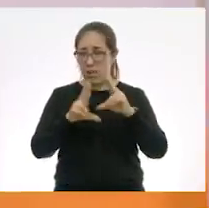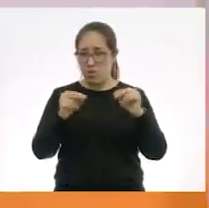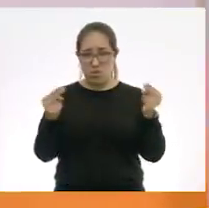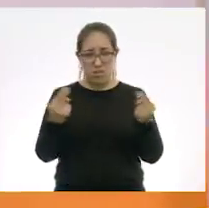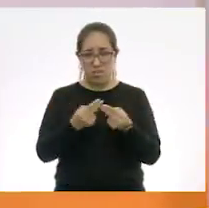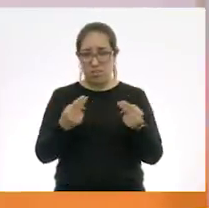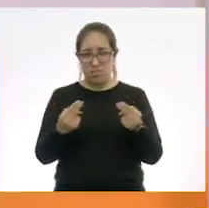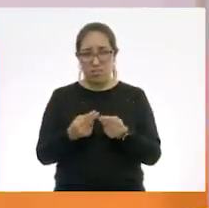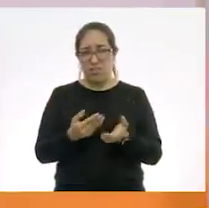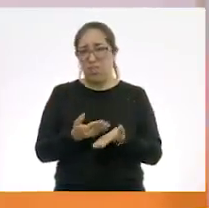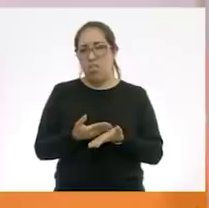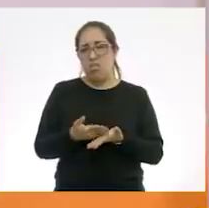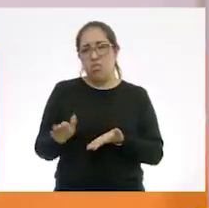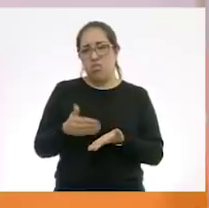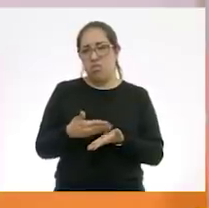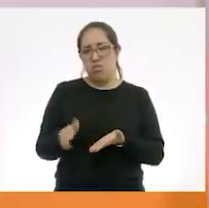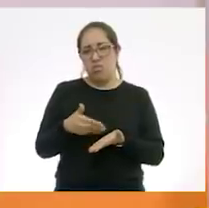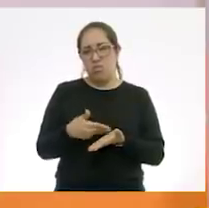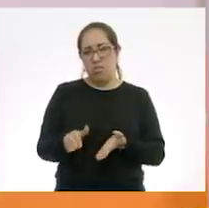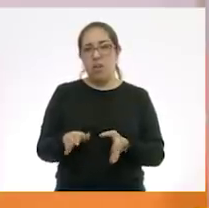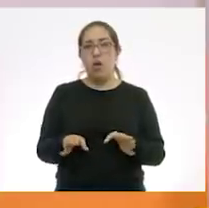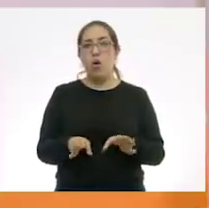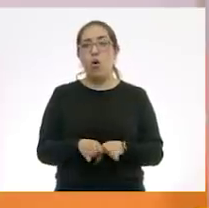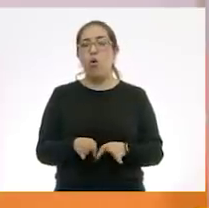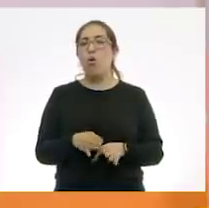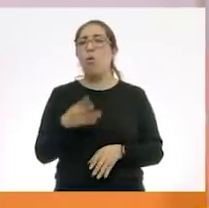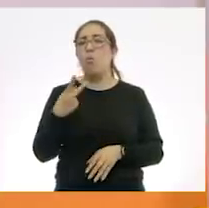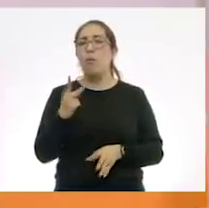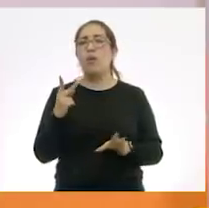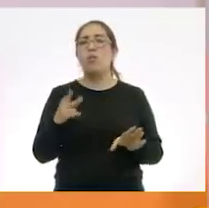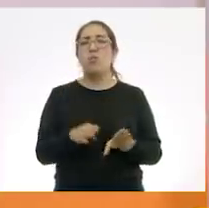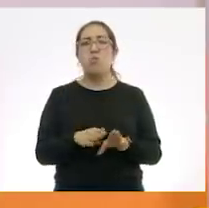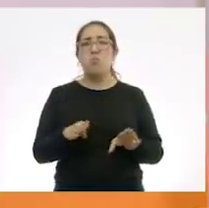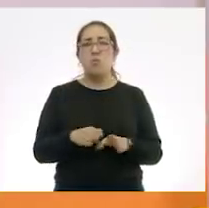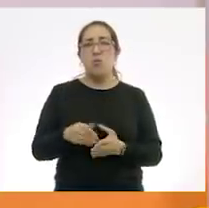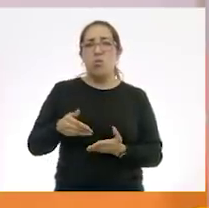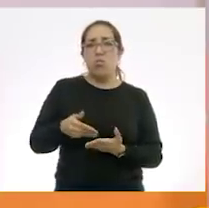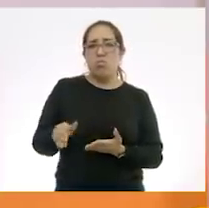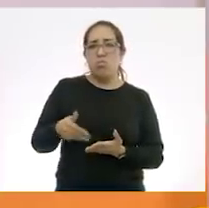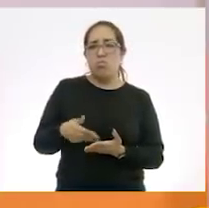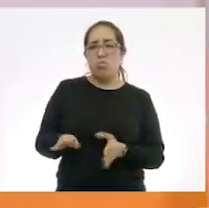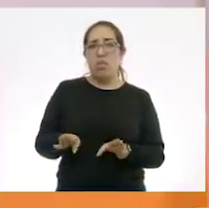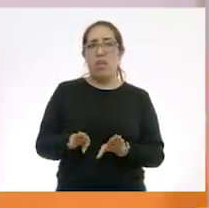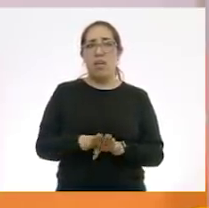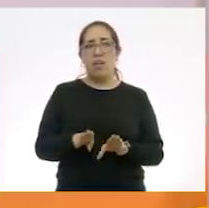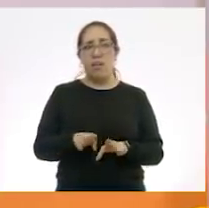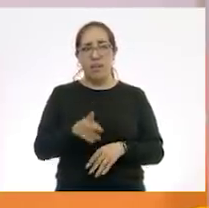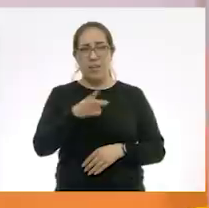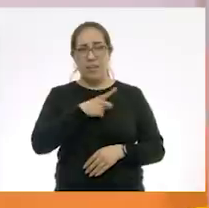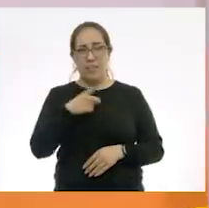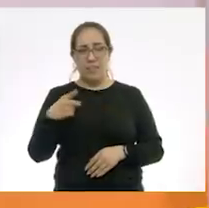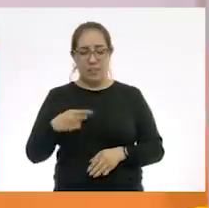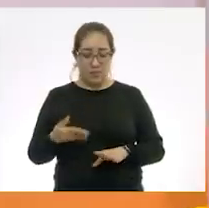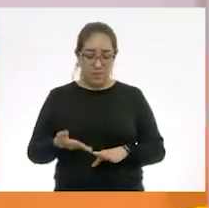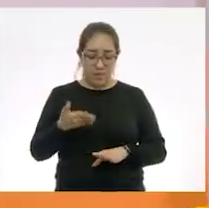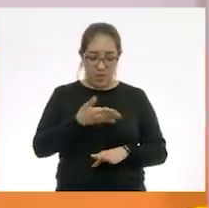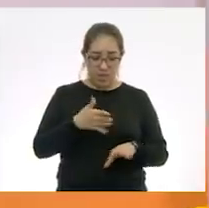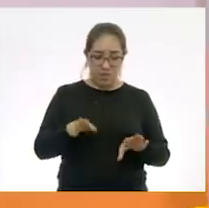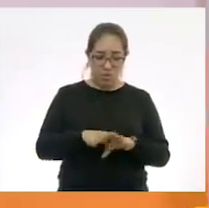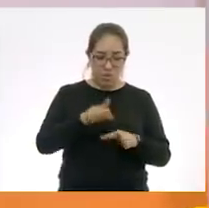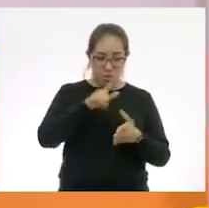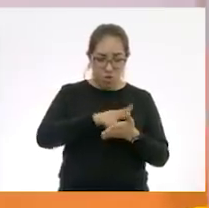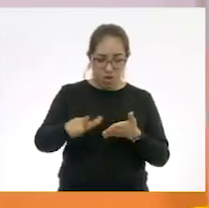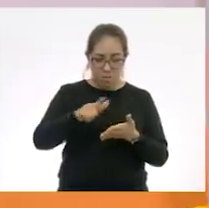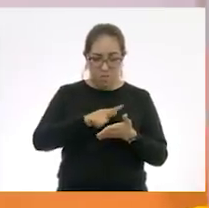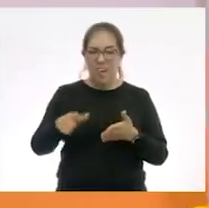a ocupar. Así es. Pero si va a desechar esto, tiene que filtrarlo. Es cierto. ¿Y quién lo